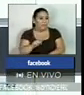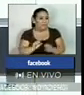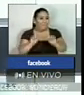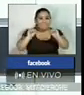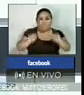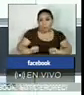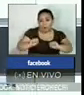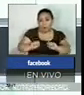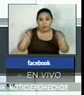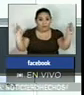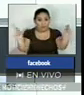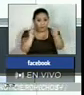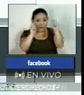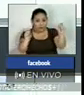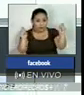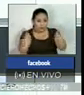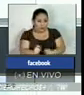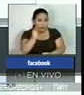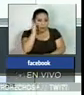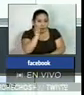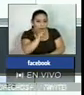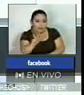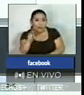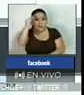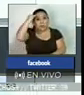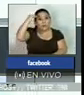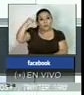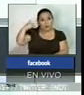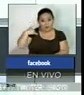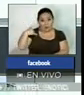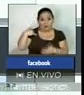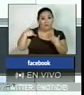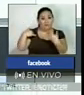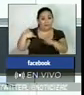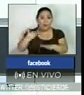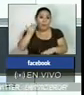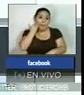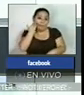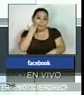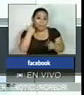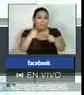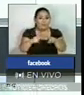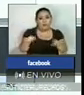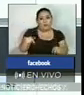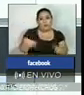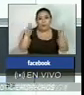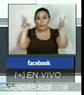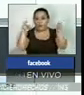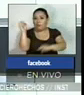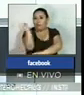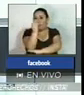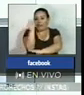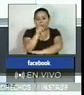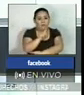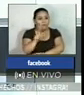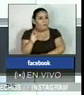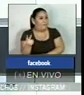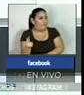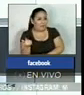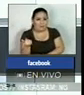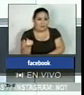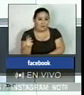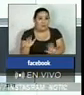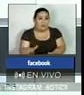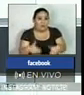porque les vamos a mostrar casos de cómo algunas mujeres son madres en tiempos de pandemia. Esto no es nada fácil, más aún cuando